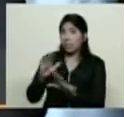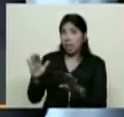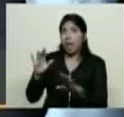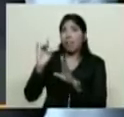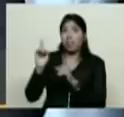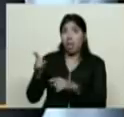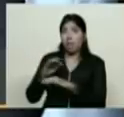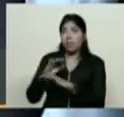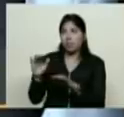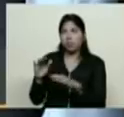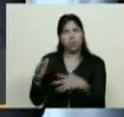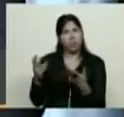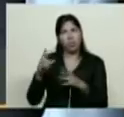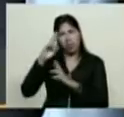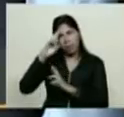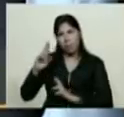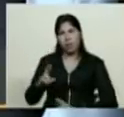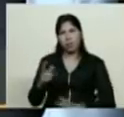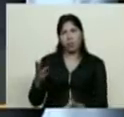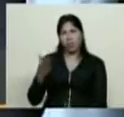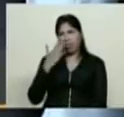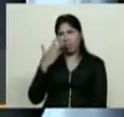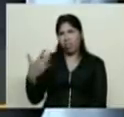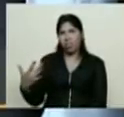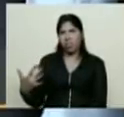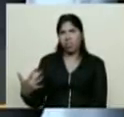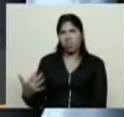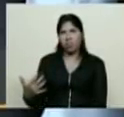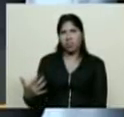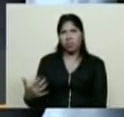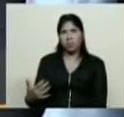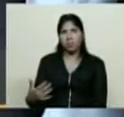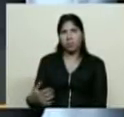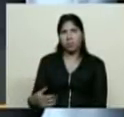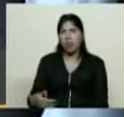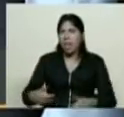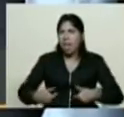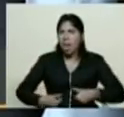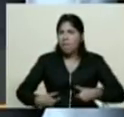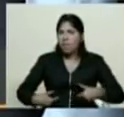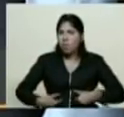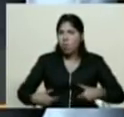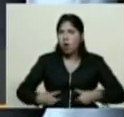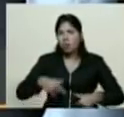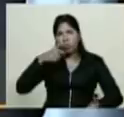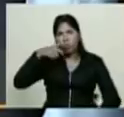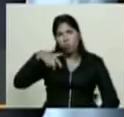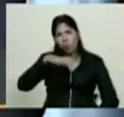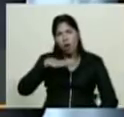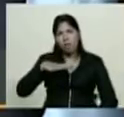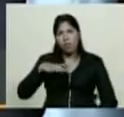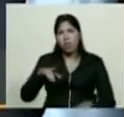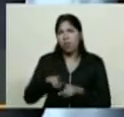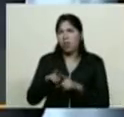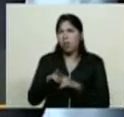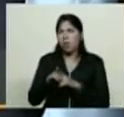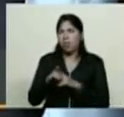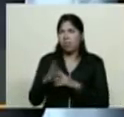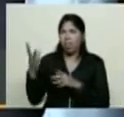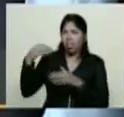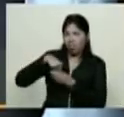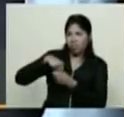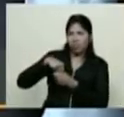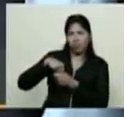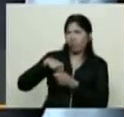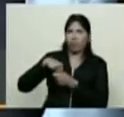manifiestamente hostiles, que enturbian los esfuerzos del pueblo venezolano por